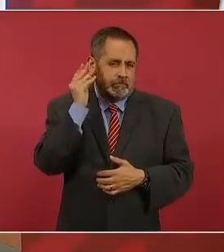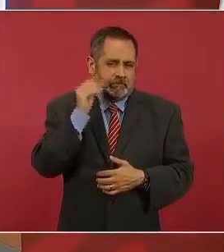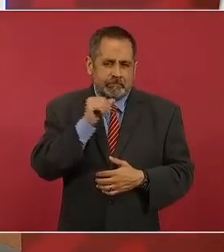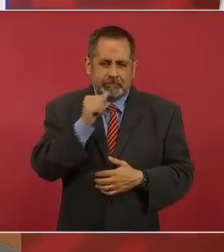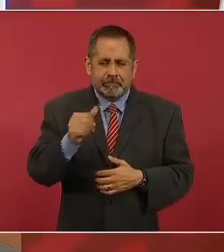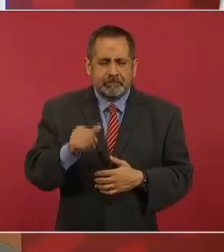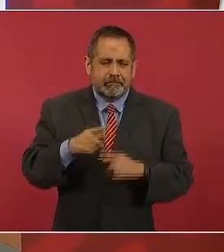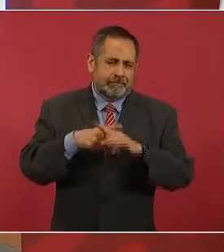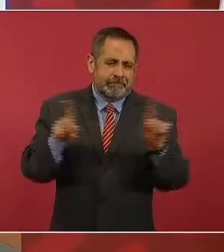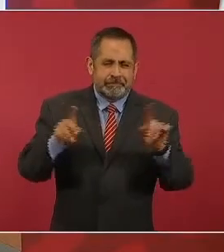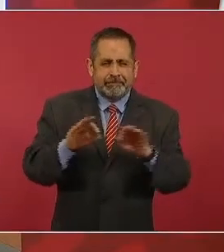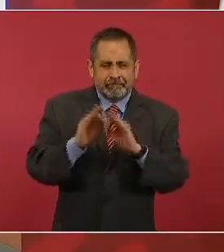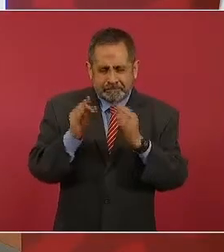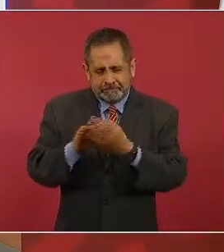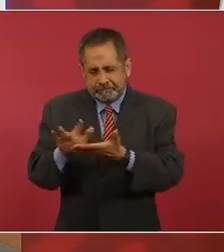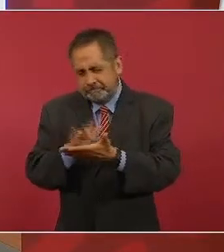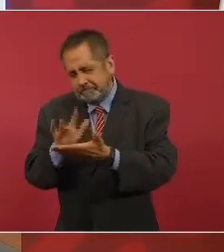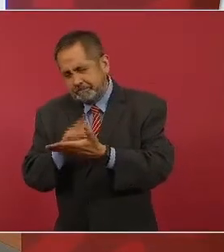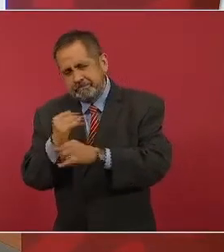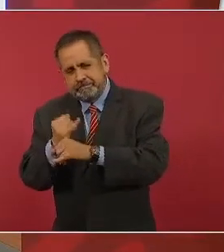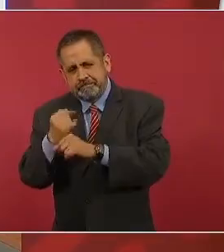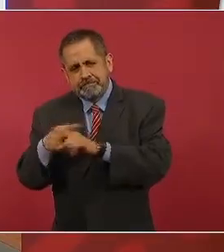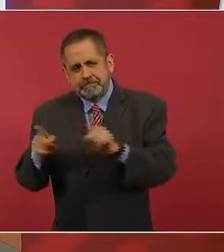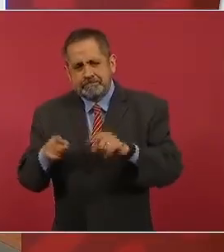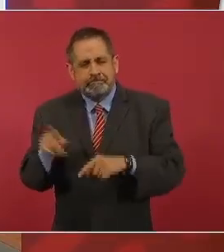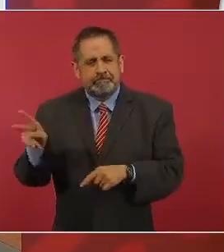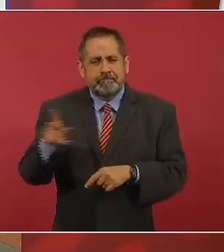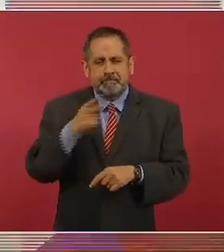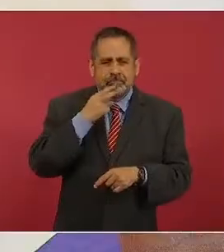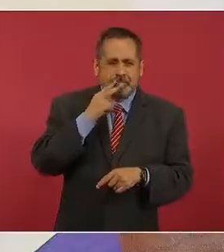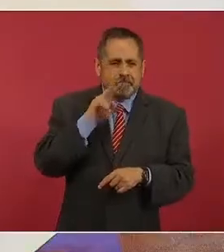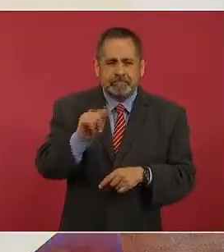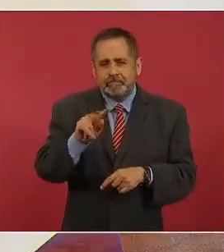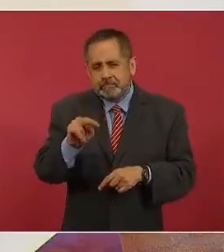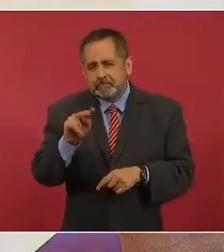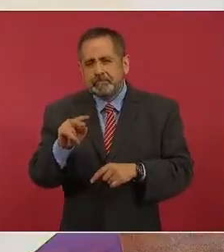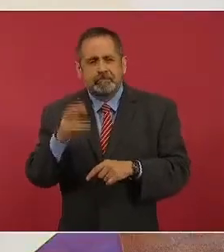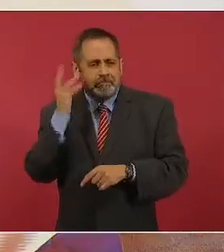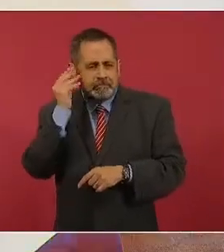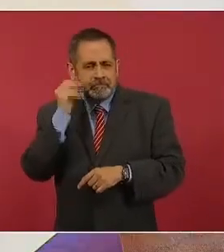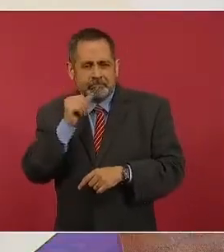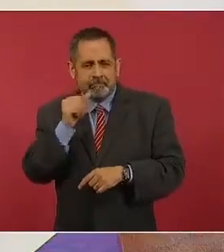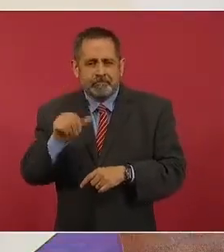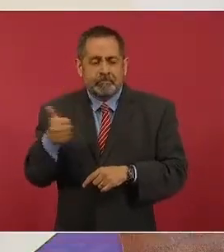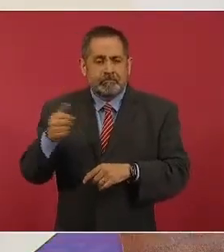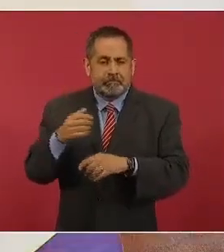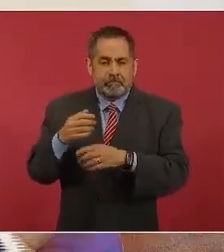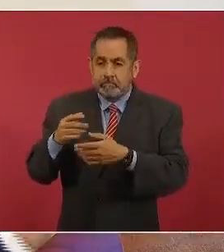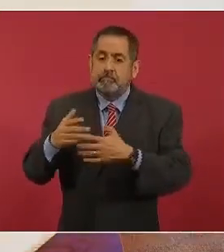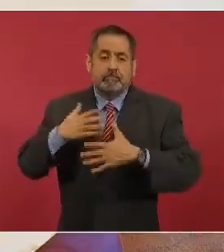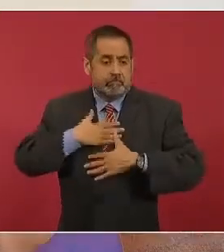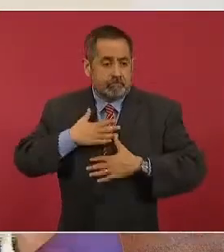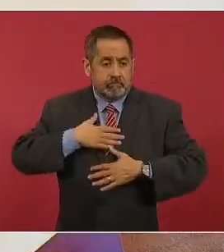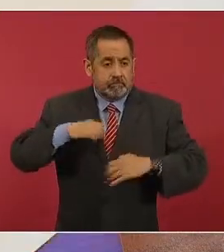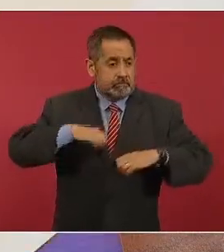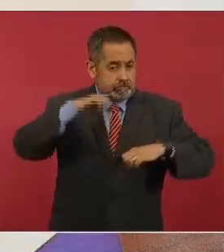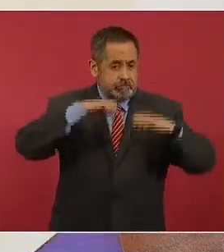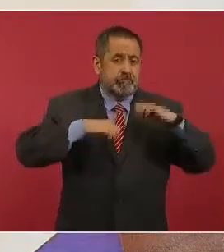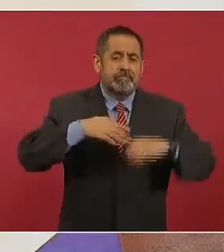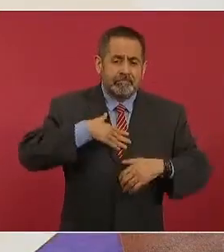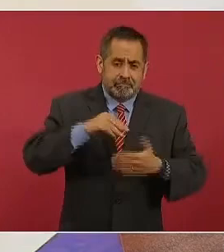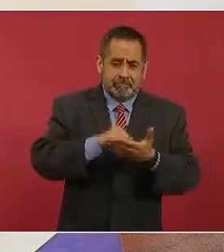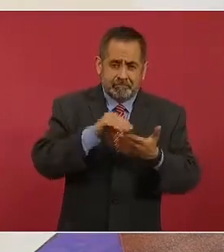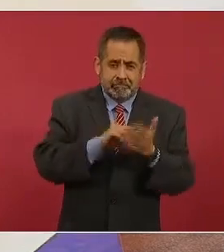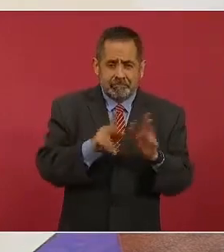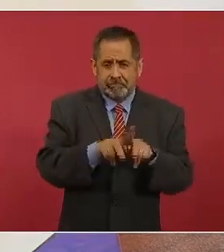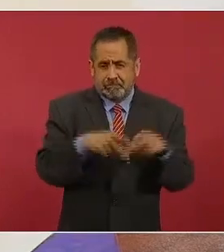se informan de otra manera, ya no ven la televisión, ya no escuchan la radio, pero nosotros sí, todavía incluso